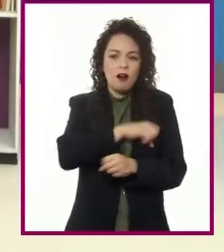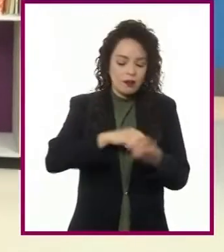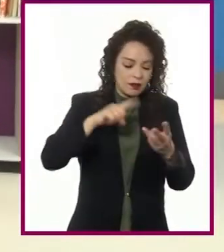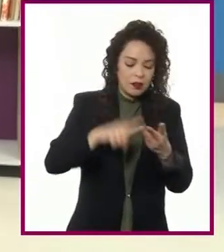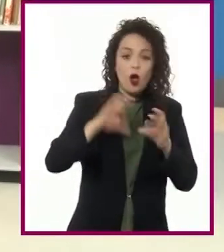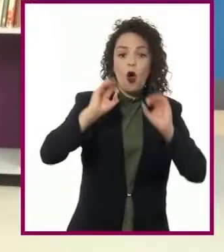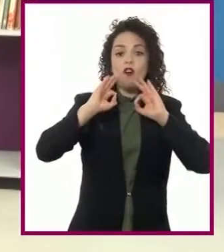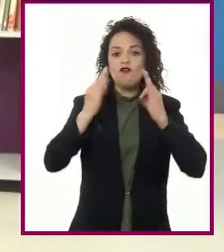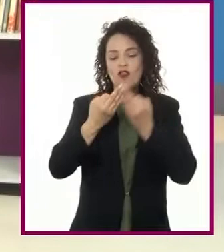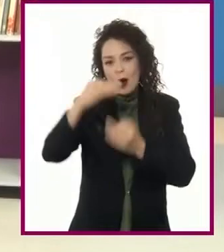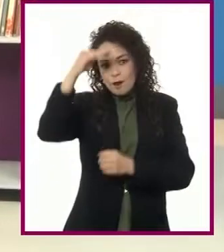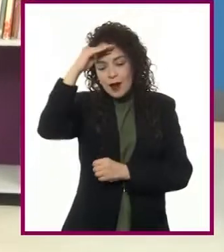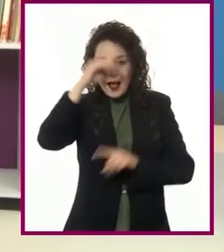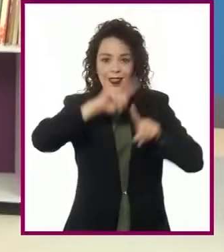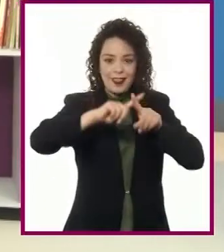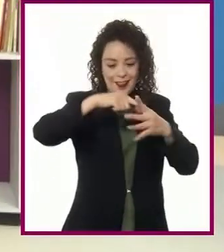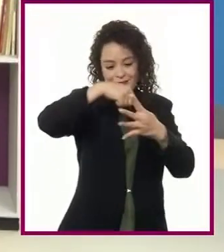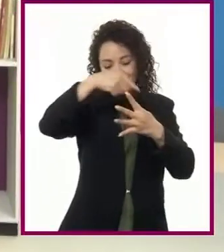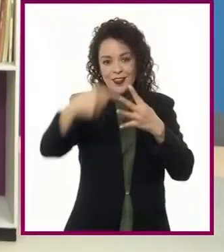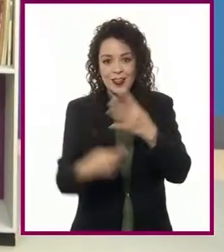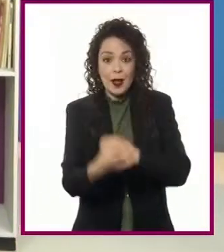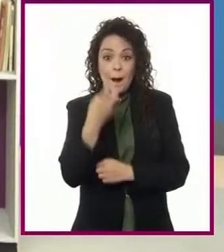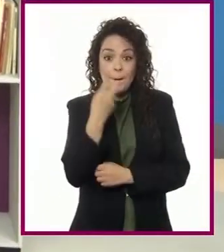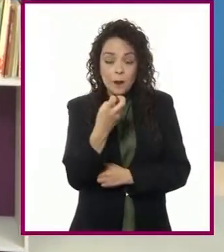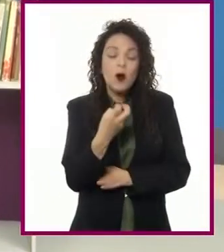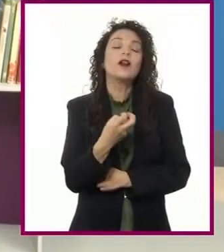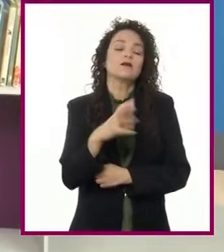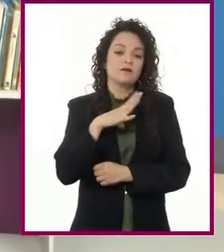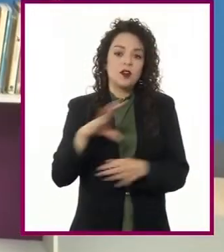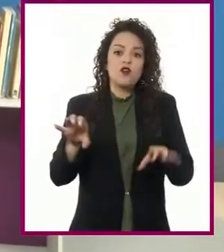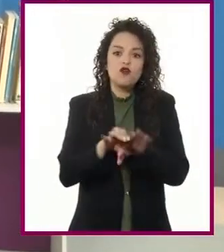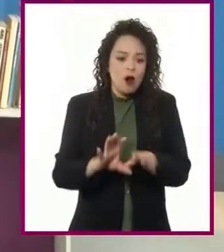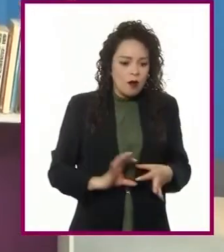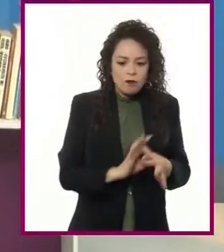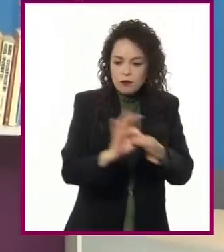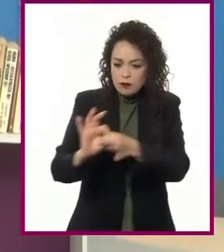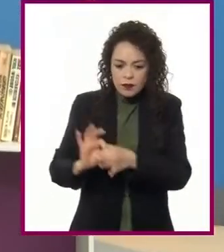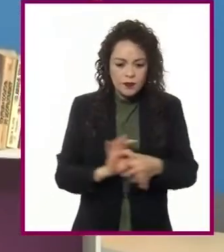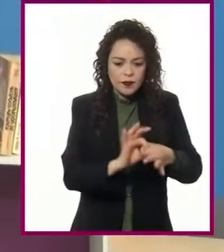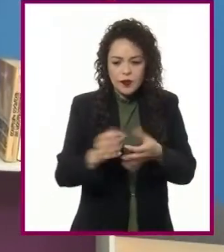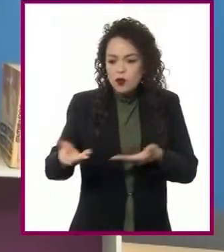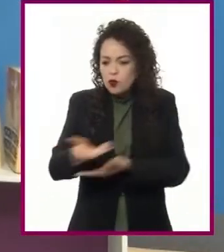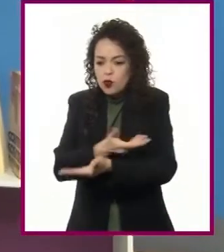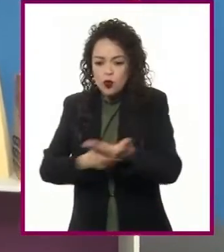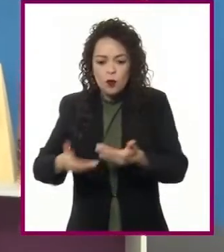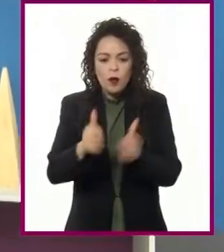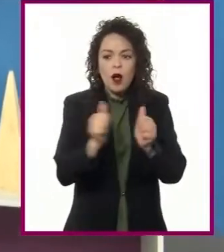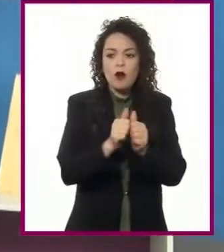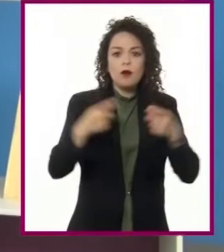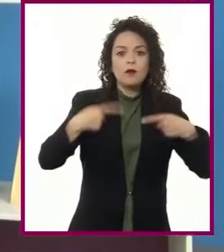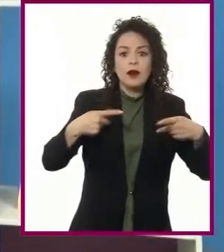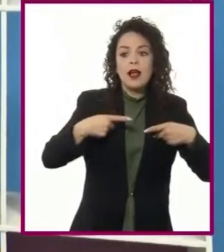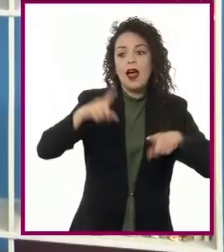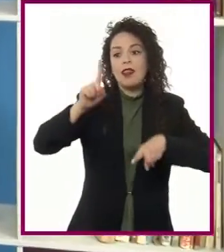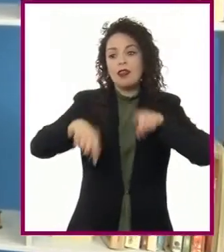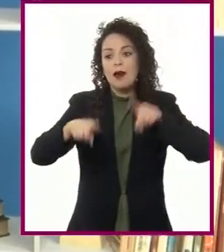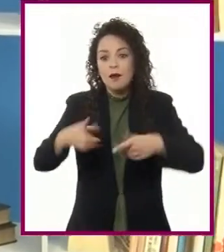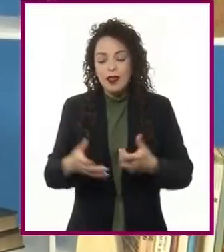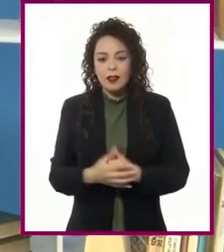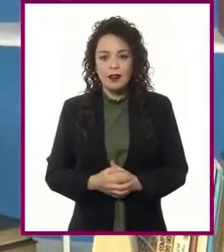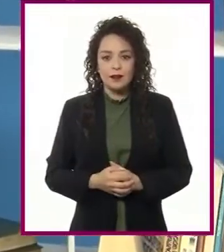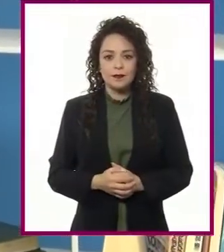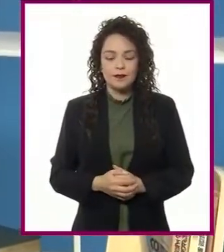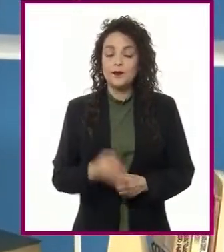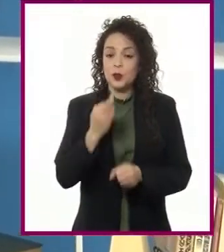que distinguimos diferentes formas de relacionarnos según el espacio, el tiempo y el ámbito social.